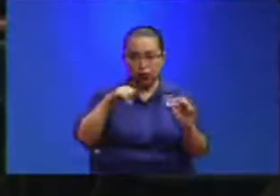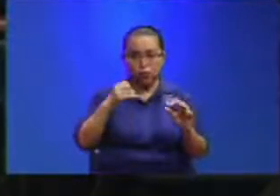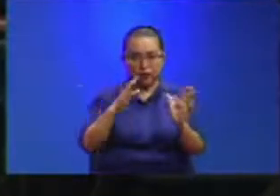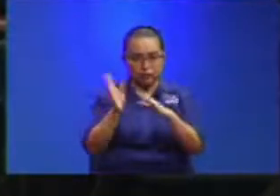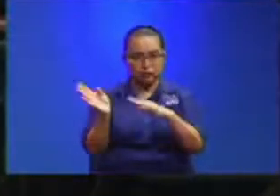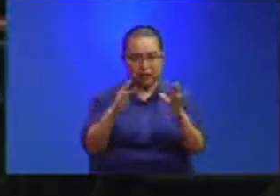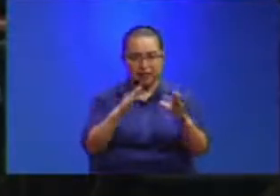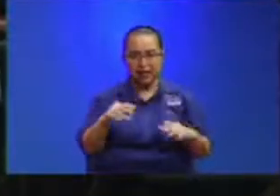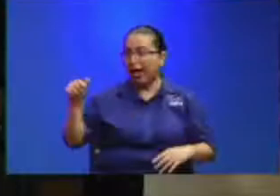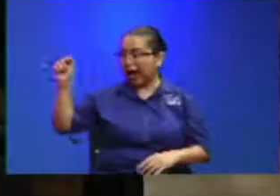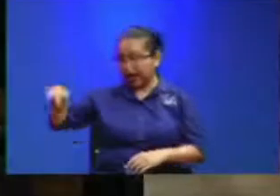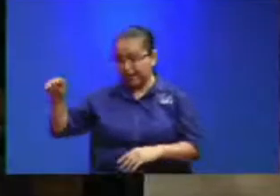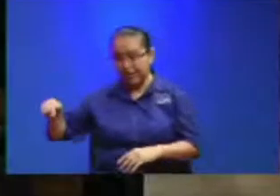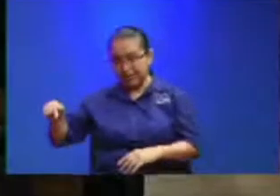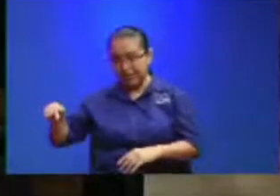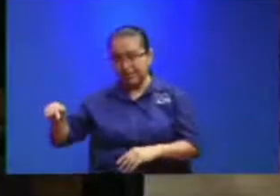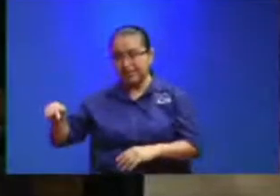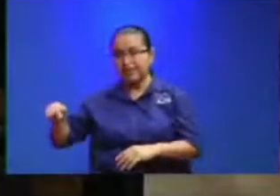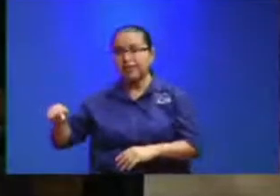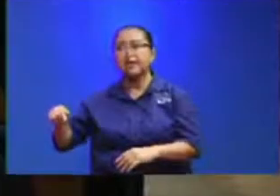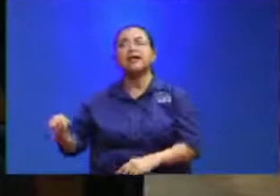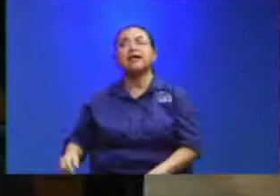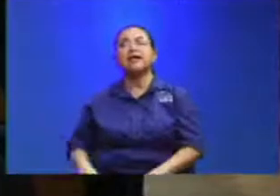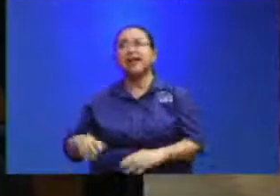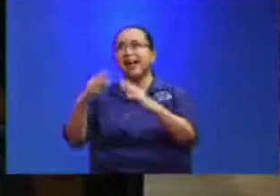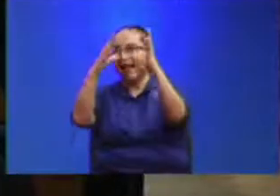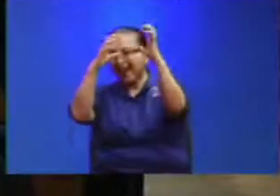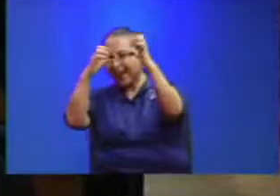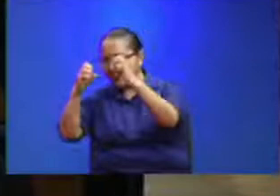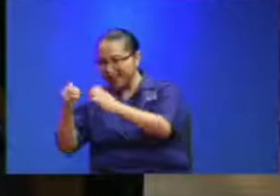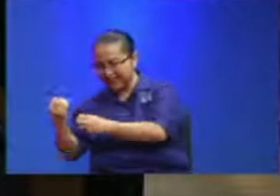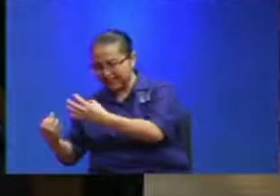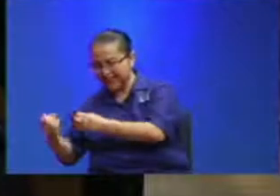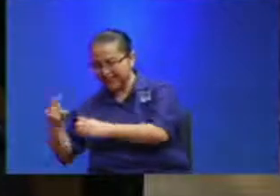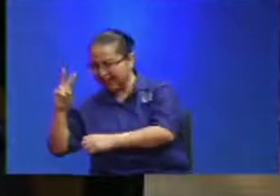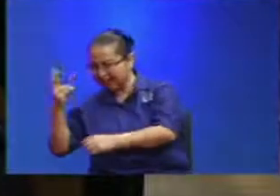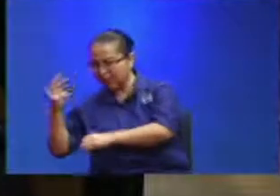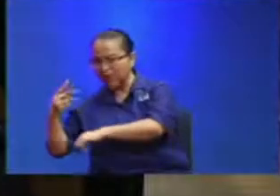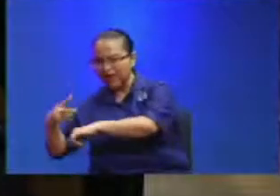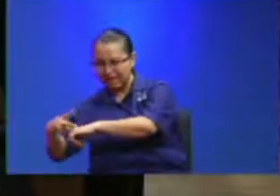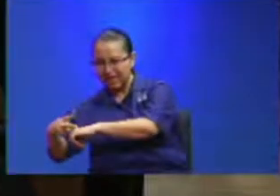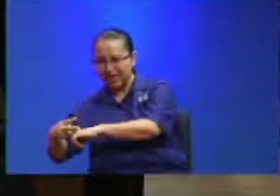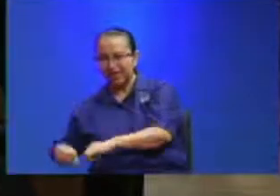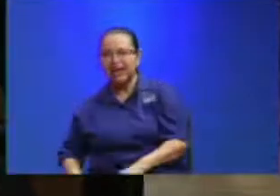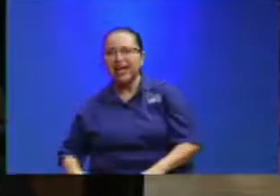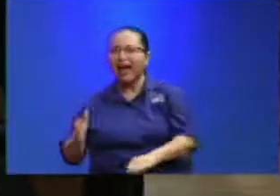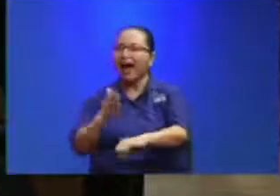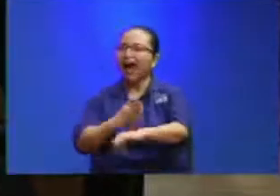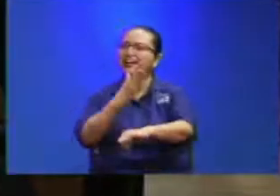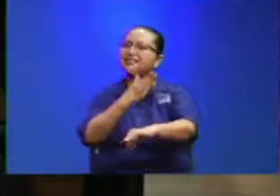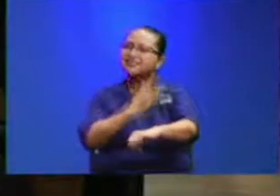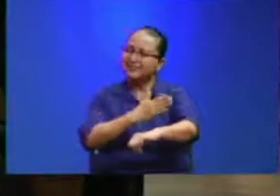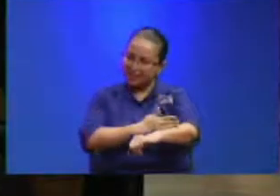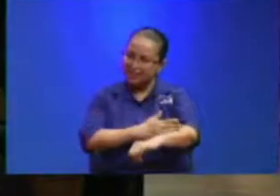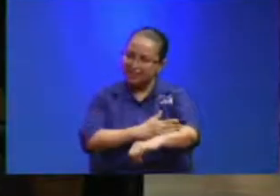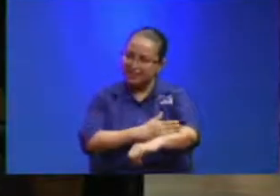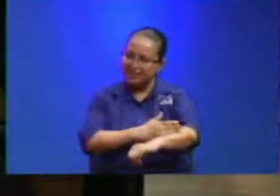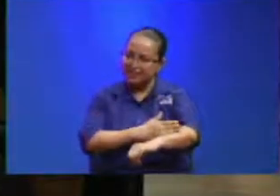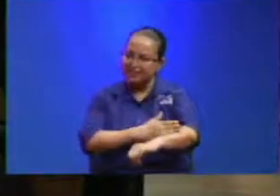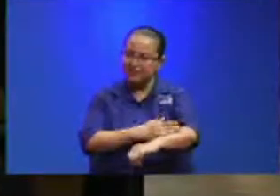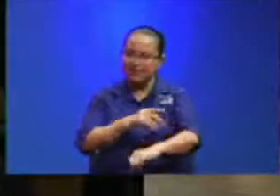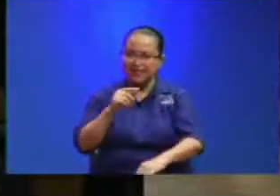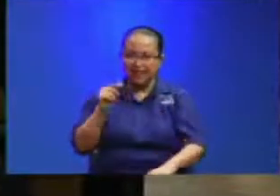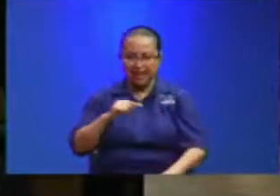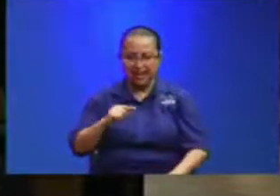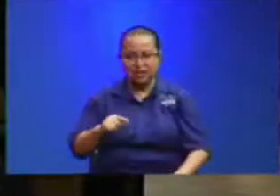elías aquí en la primera venida que la segunda venida entonces antes de que venga eso tiene que venir y aparecer profeta